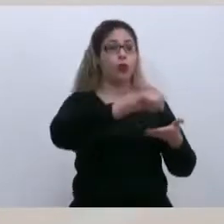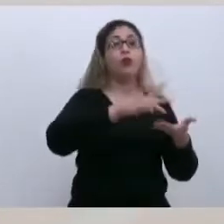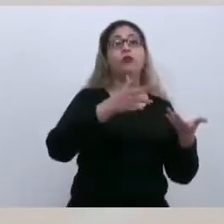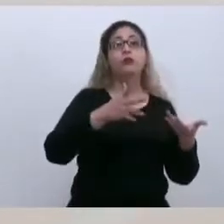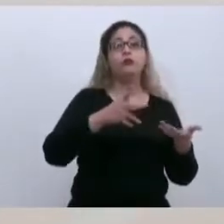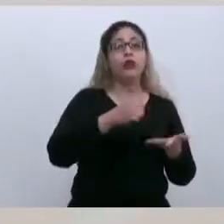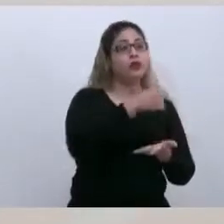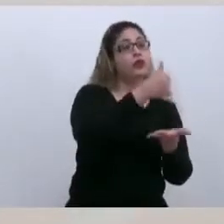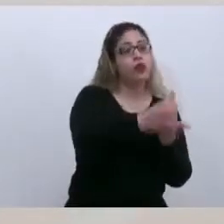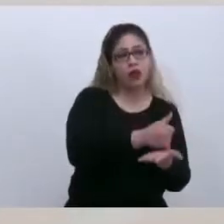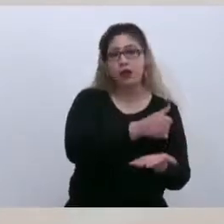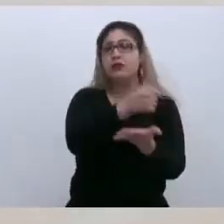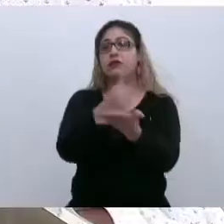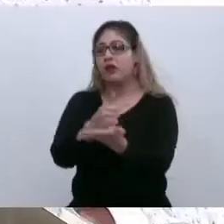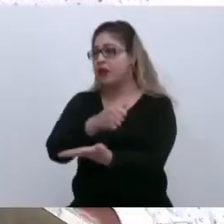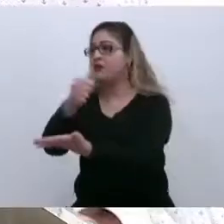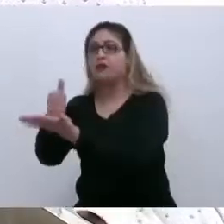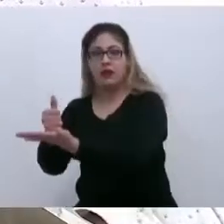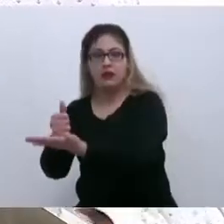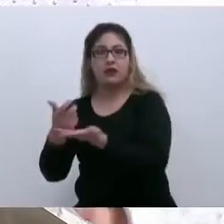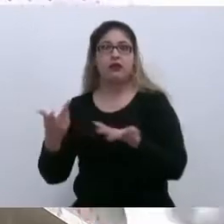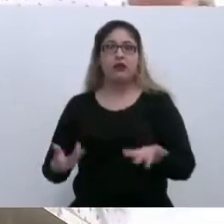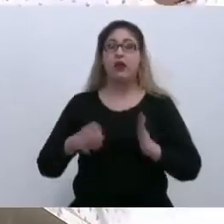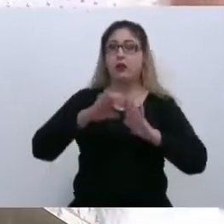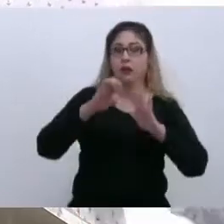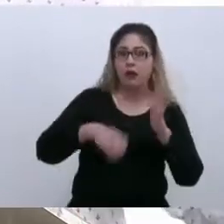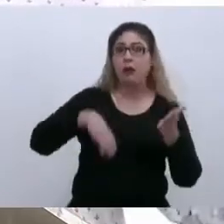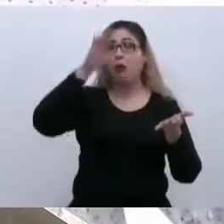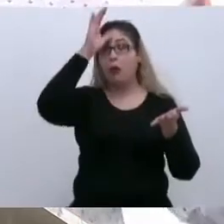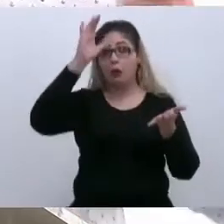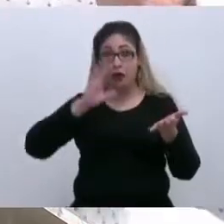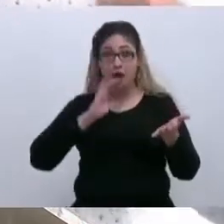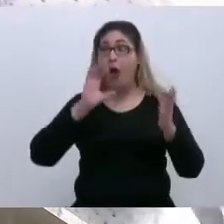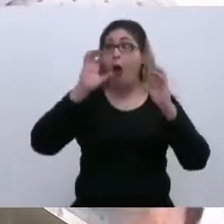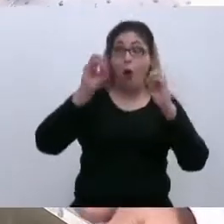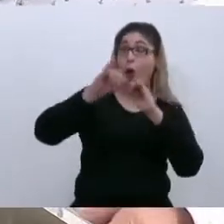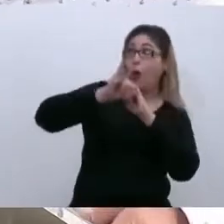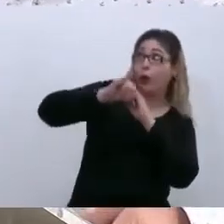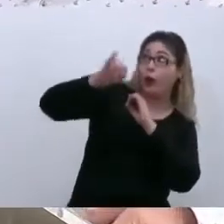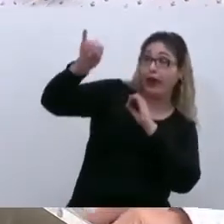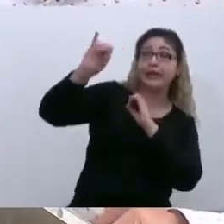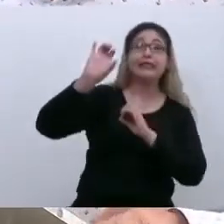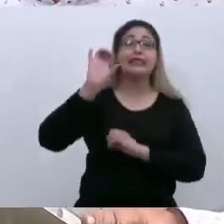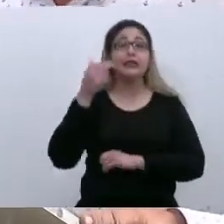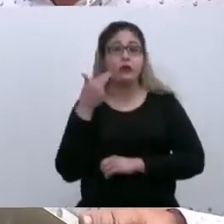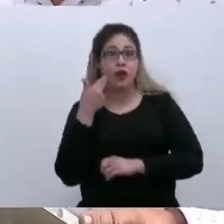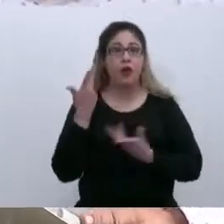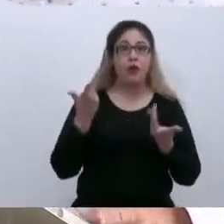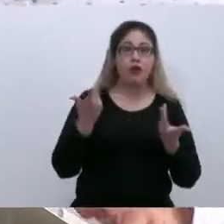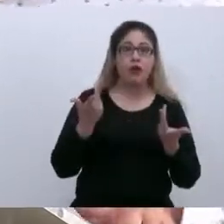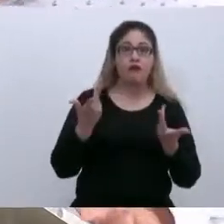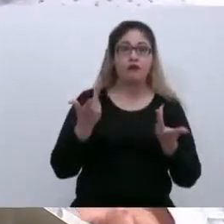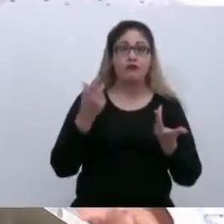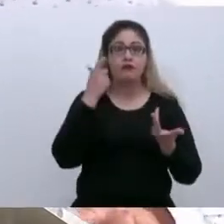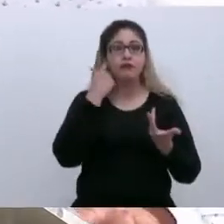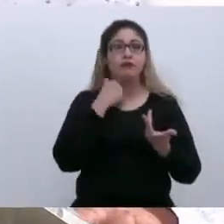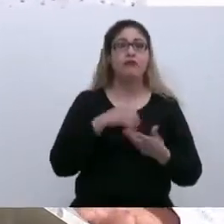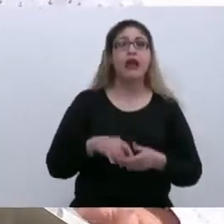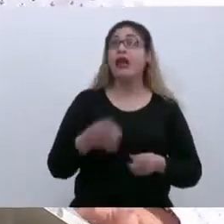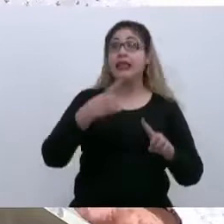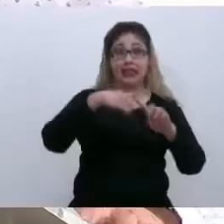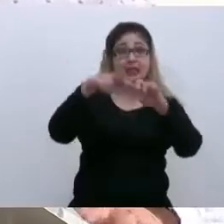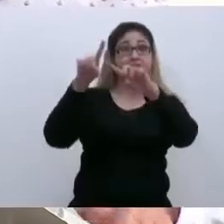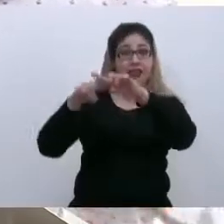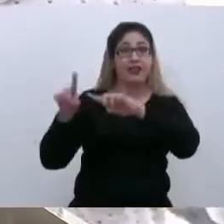del estado de Coahuila, pero aquí viene gente de Chihuahua, de Zacatecas, de Nayarit, de toda